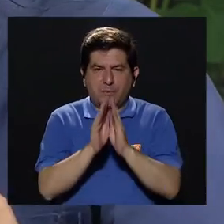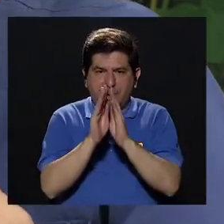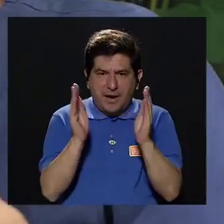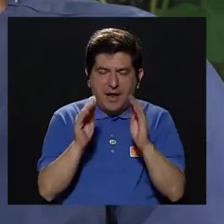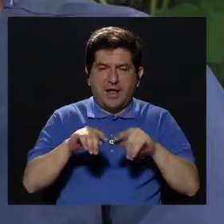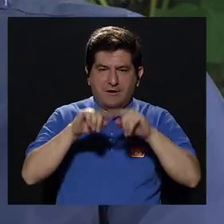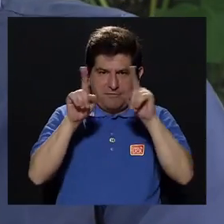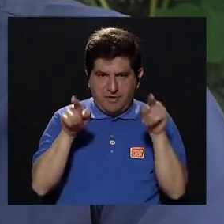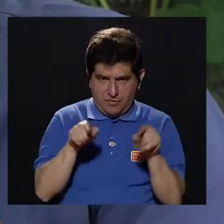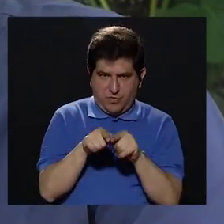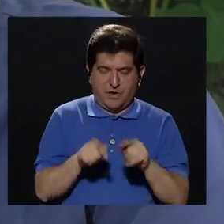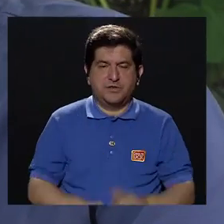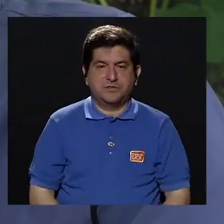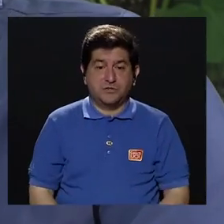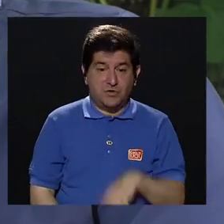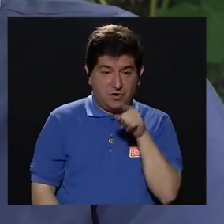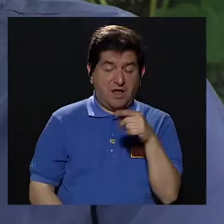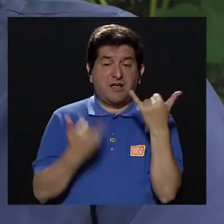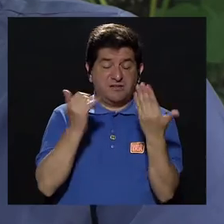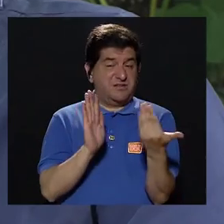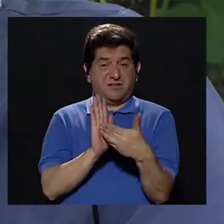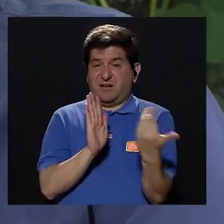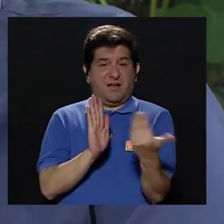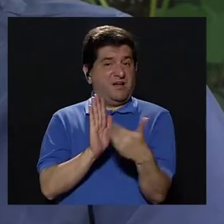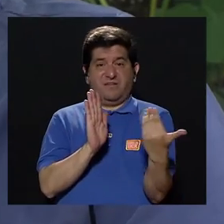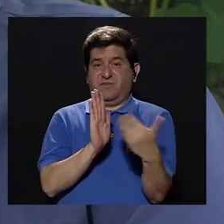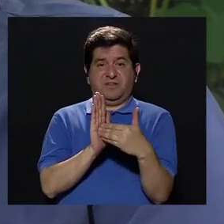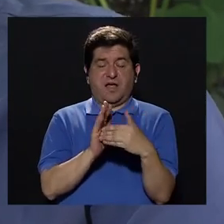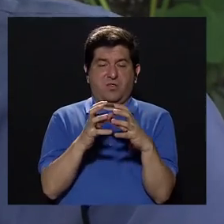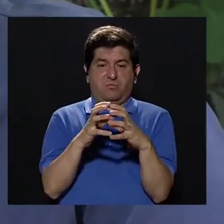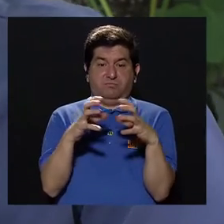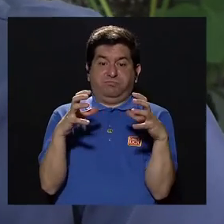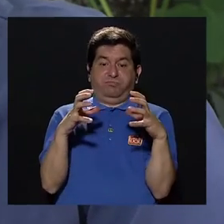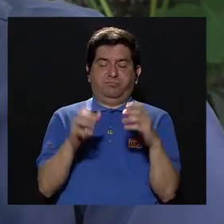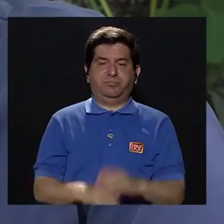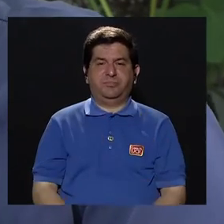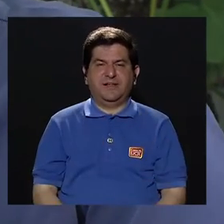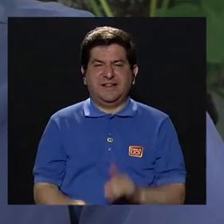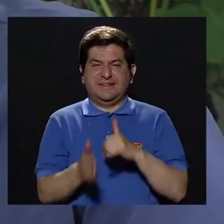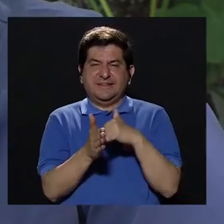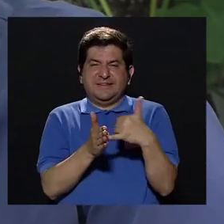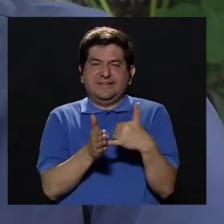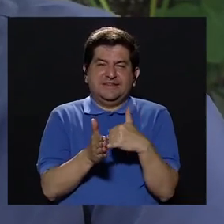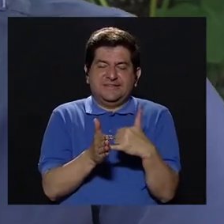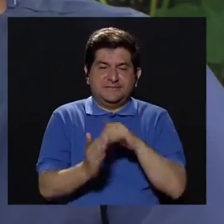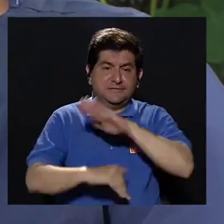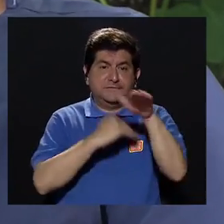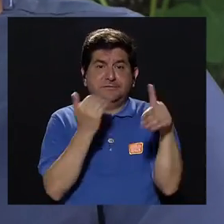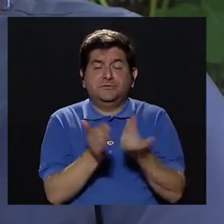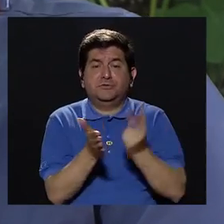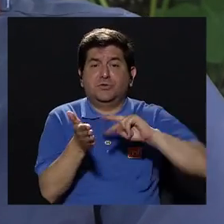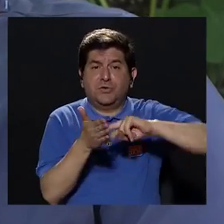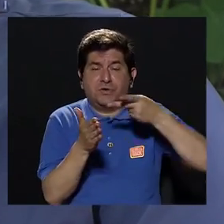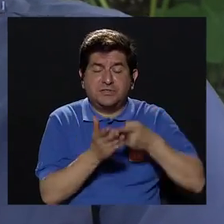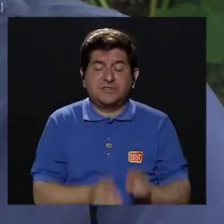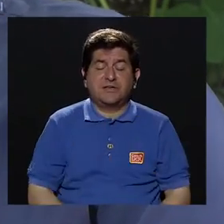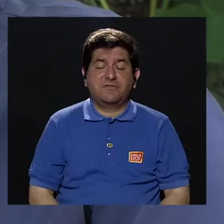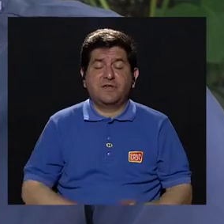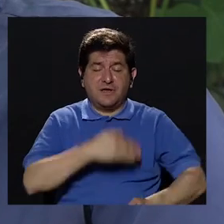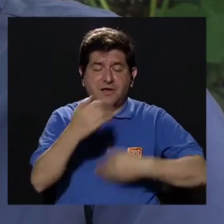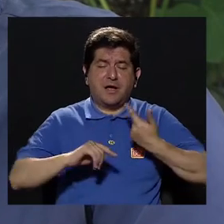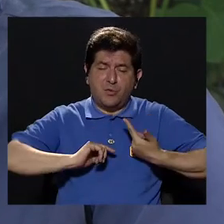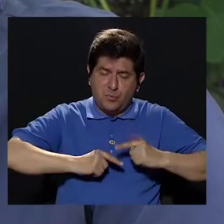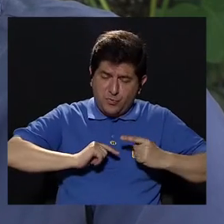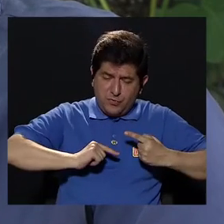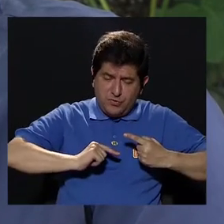corazón. Ese corazoncito queda alterado, queda inflamado, vulnerable, más toda la parte de duelo